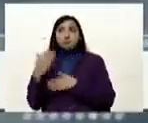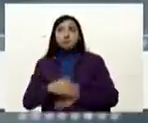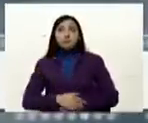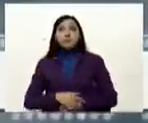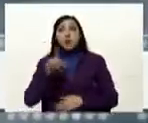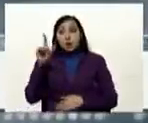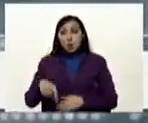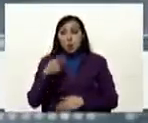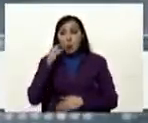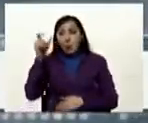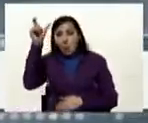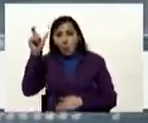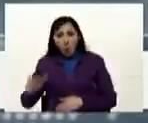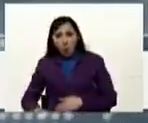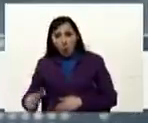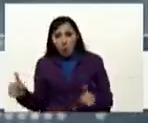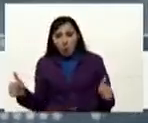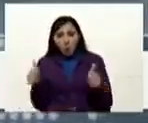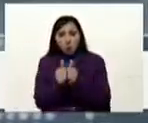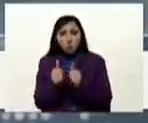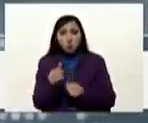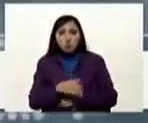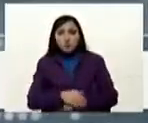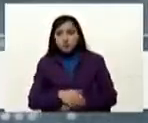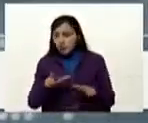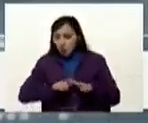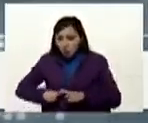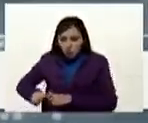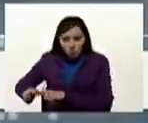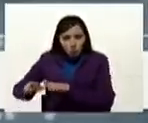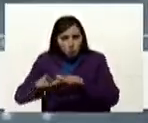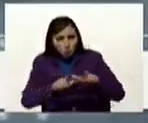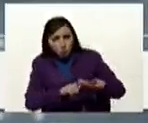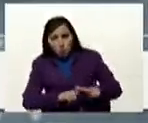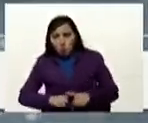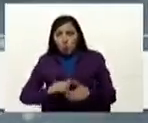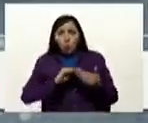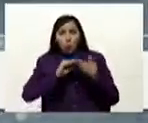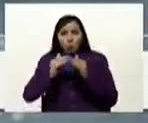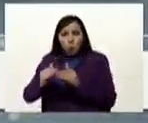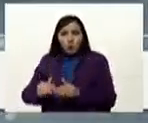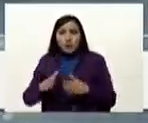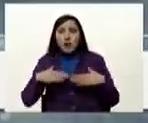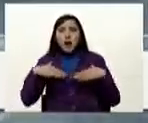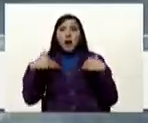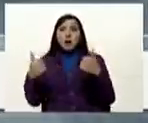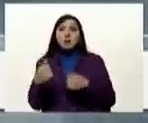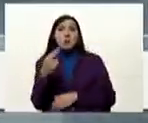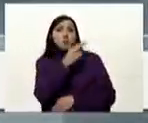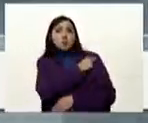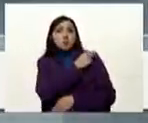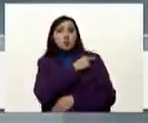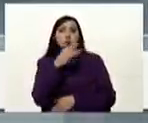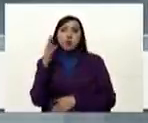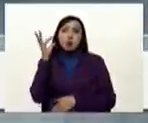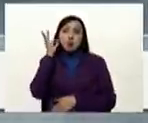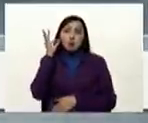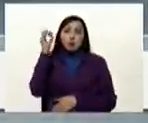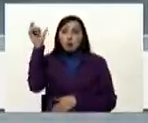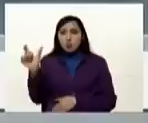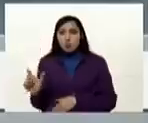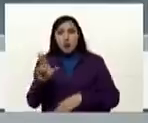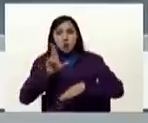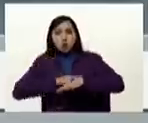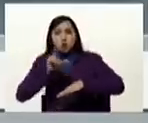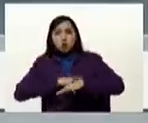Pedro Fonte, la CIC, el área de salud integral comunitaria. La directora es una doctora,